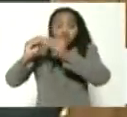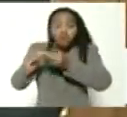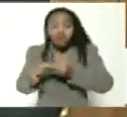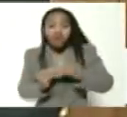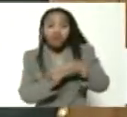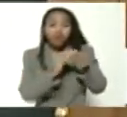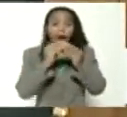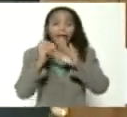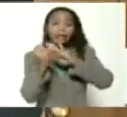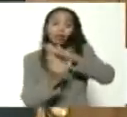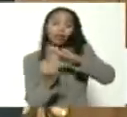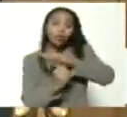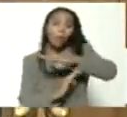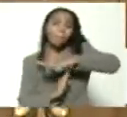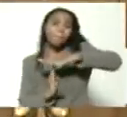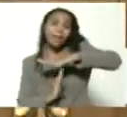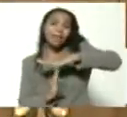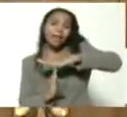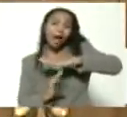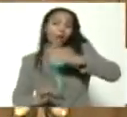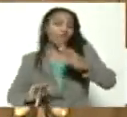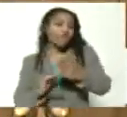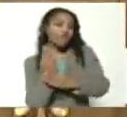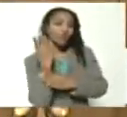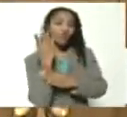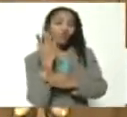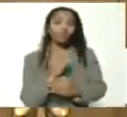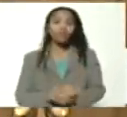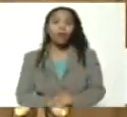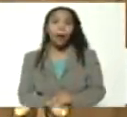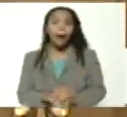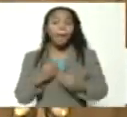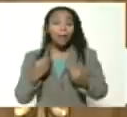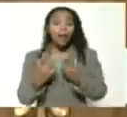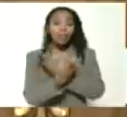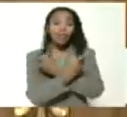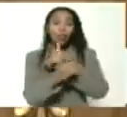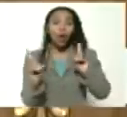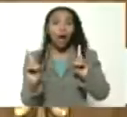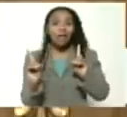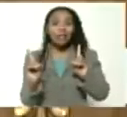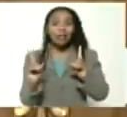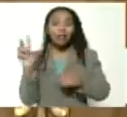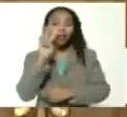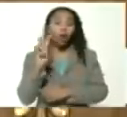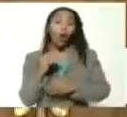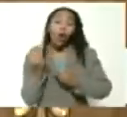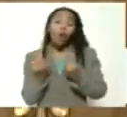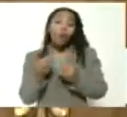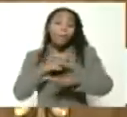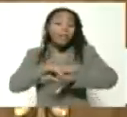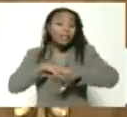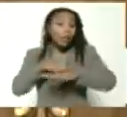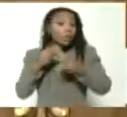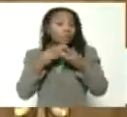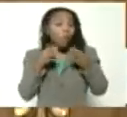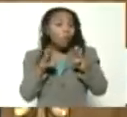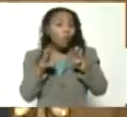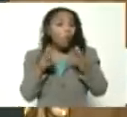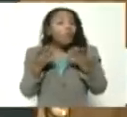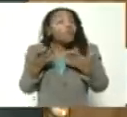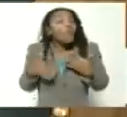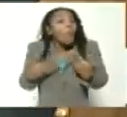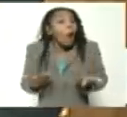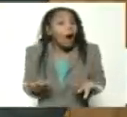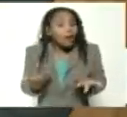institución básica, fundamental para la democracia venezolana, como es el Ministerio Público, la cual